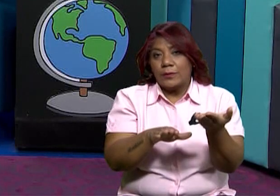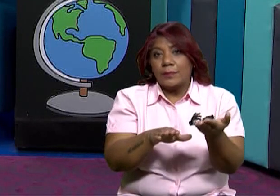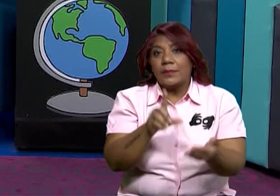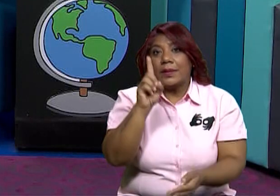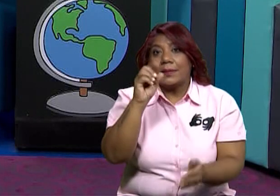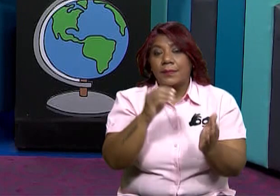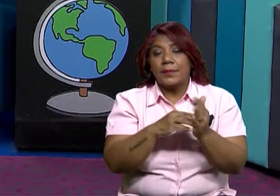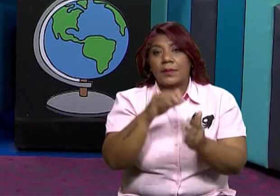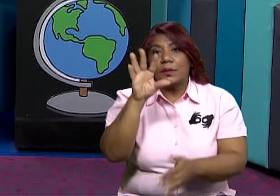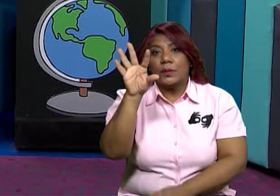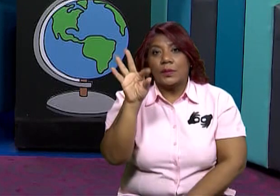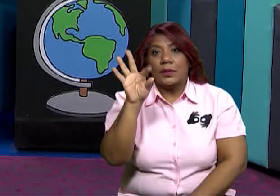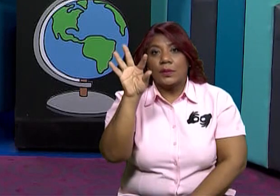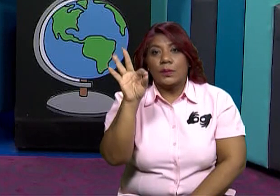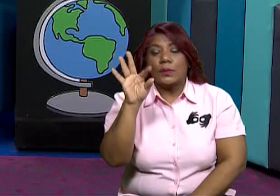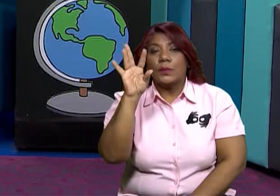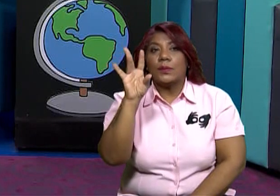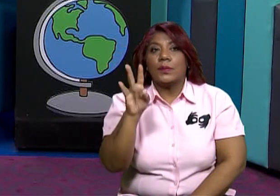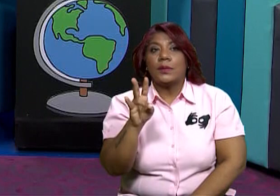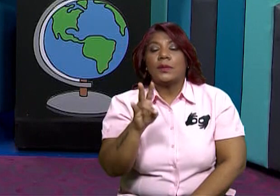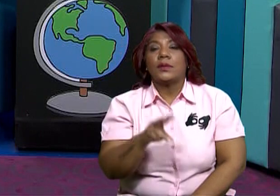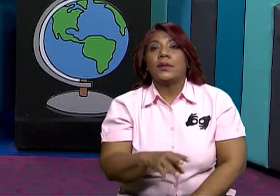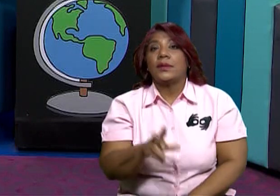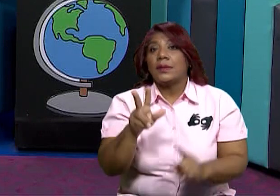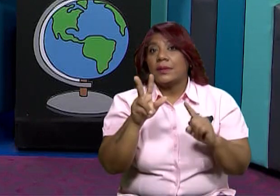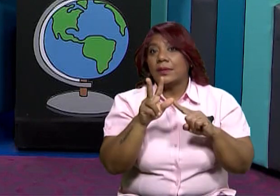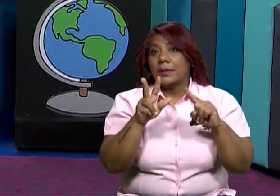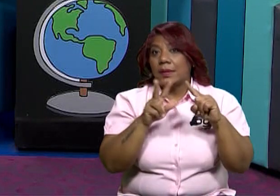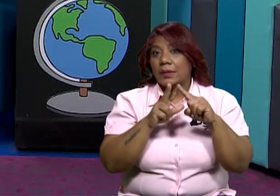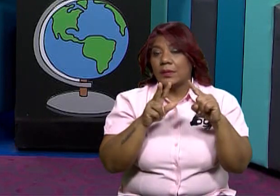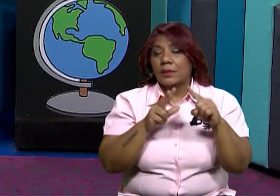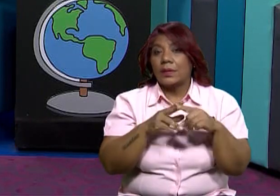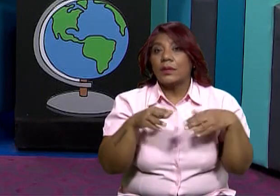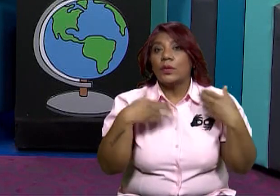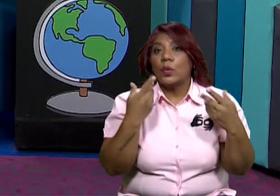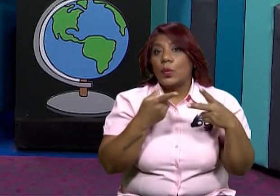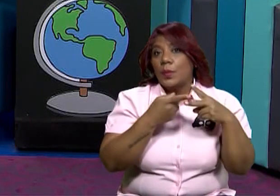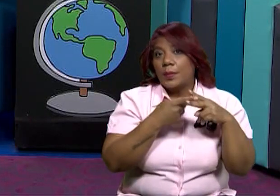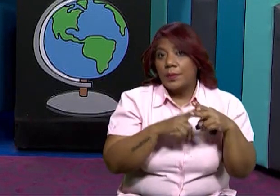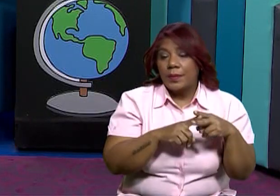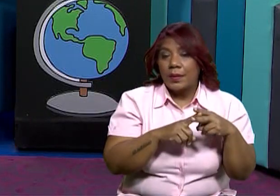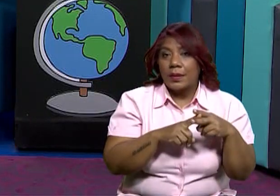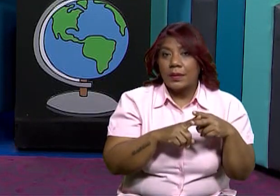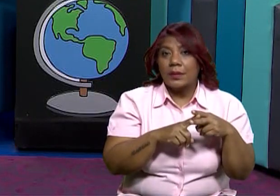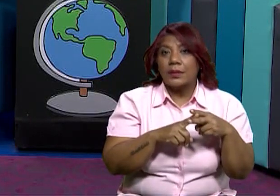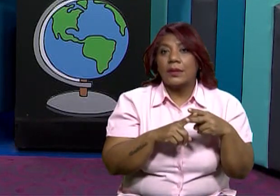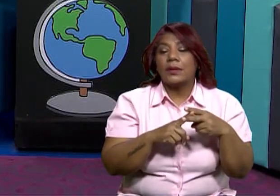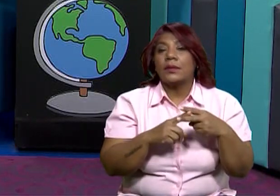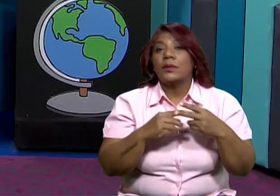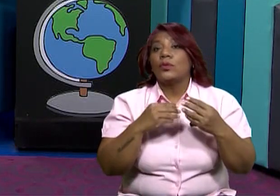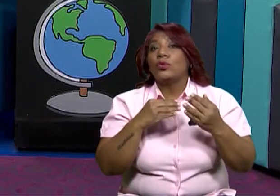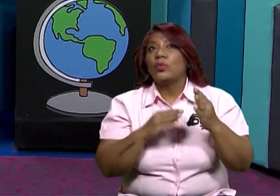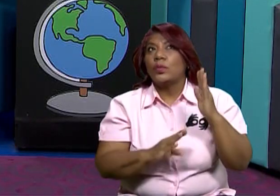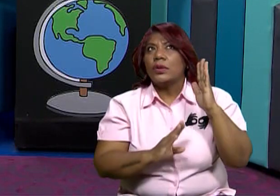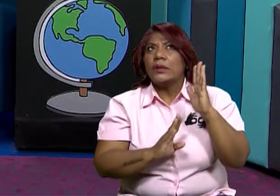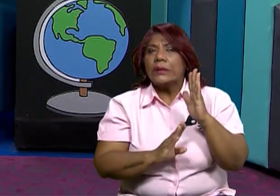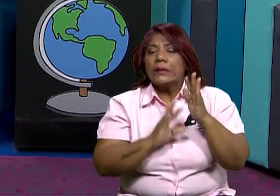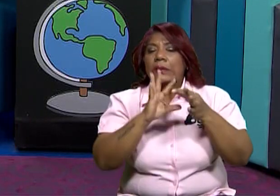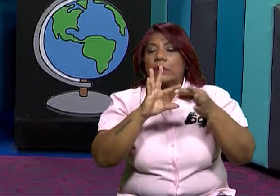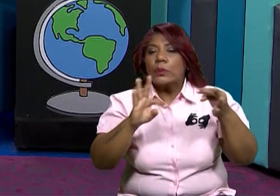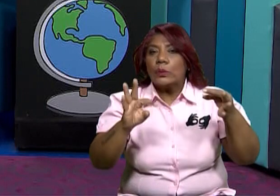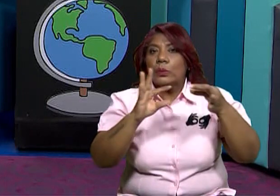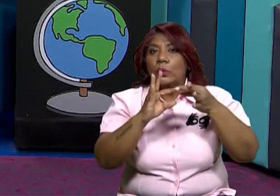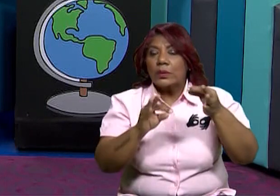esta historia las tres partes. Vemos el inicio de su vida, el transcurso, que es la introducción, el